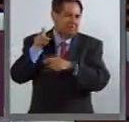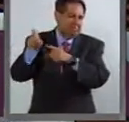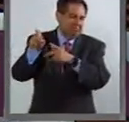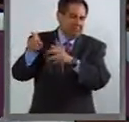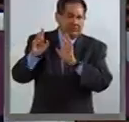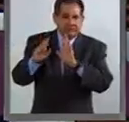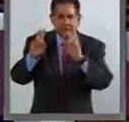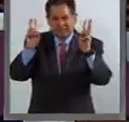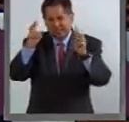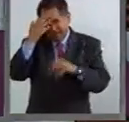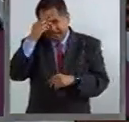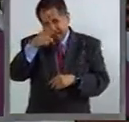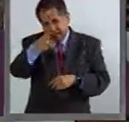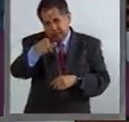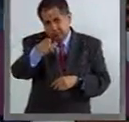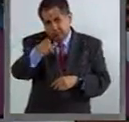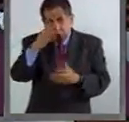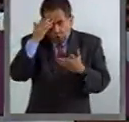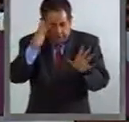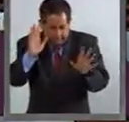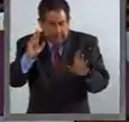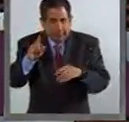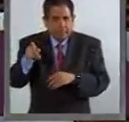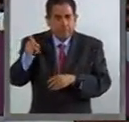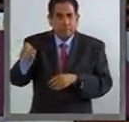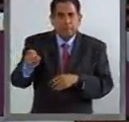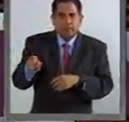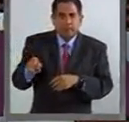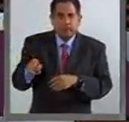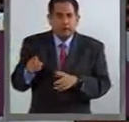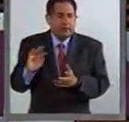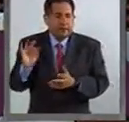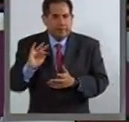seguramente este tema les es ajeno, pero si